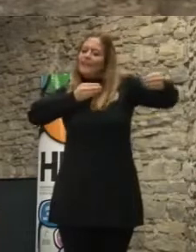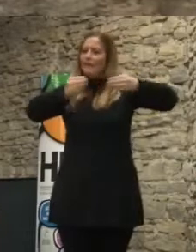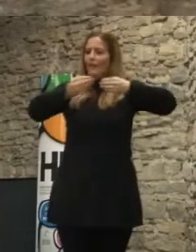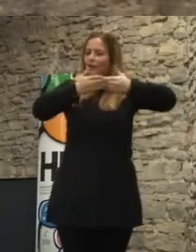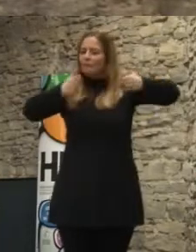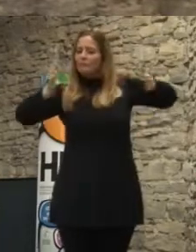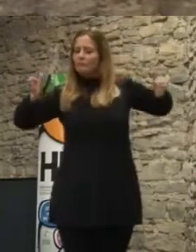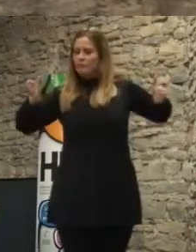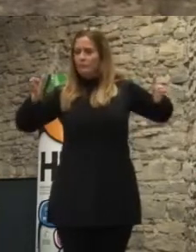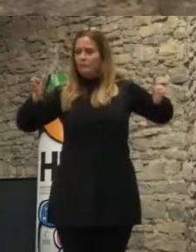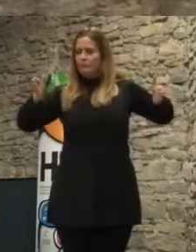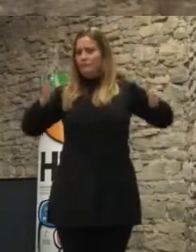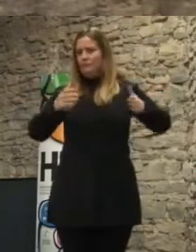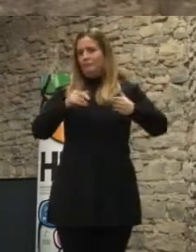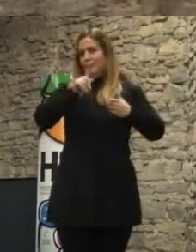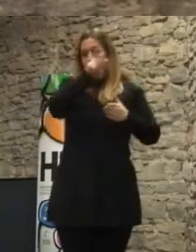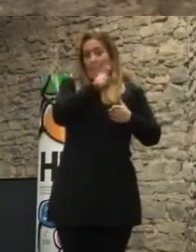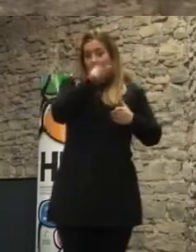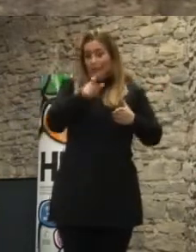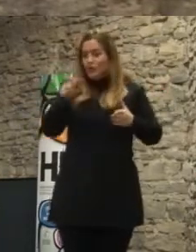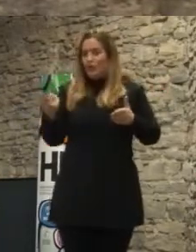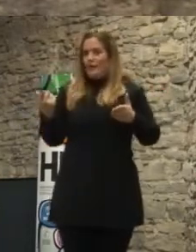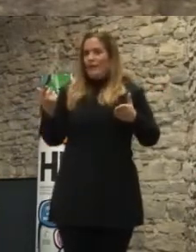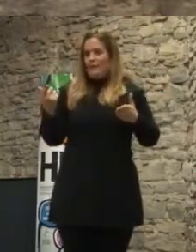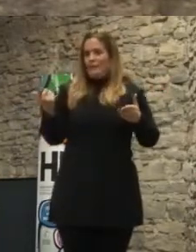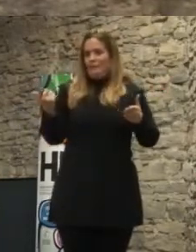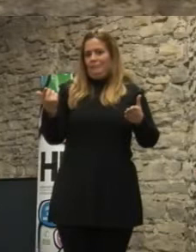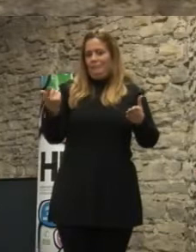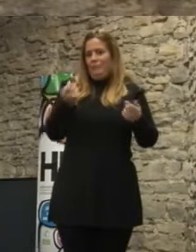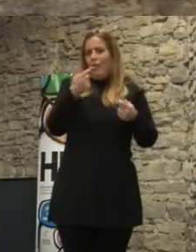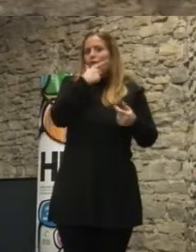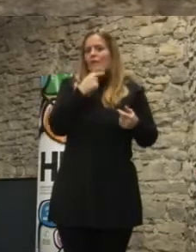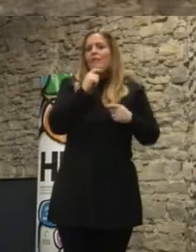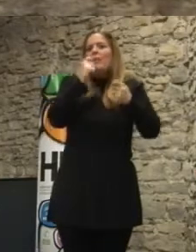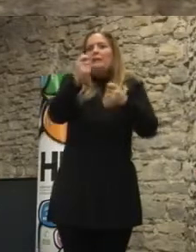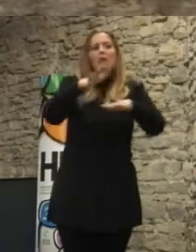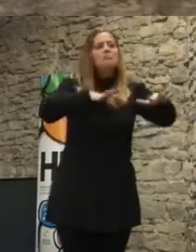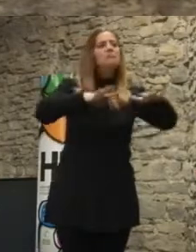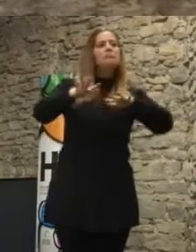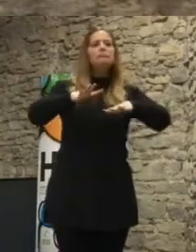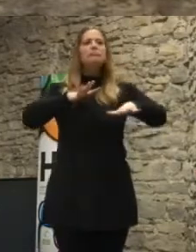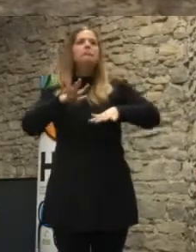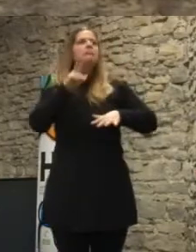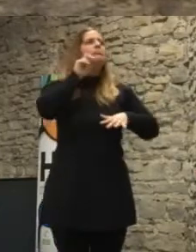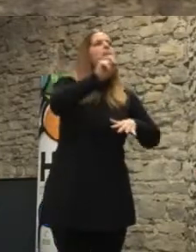la circulación de las personas y de la energía un poco por dentro. Yo creo que es lo que va